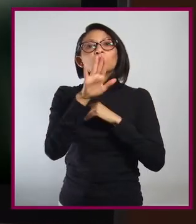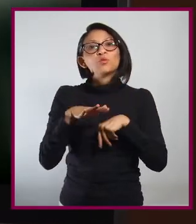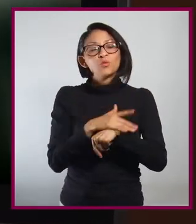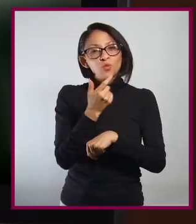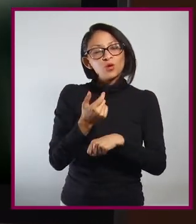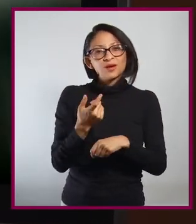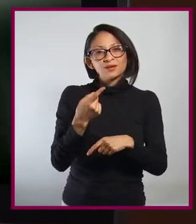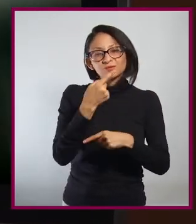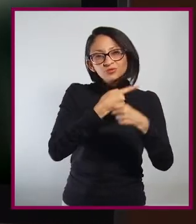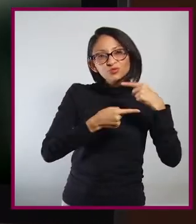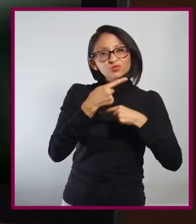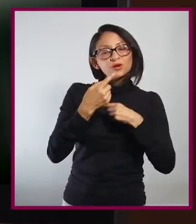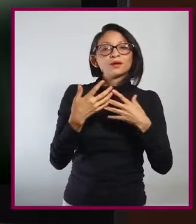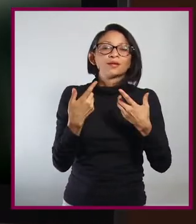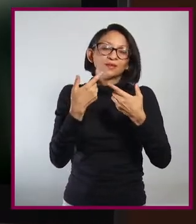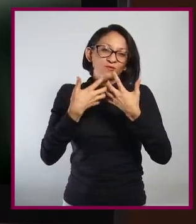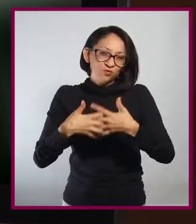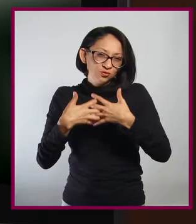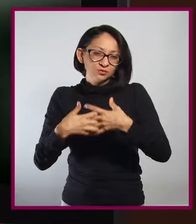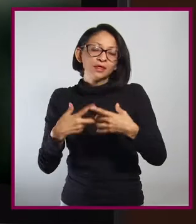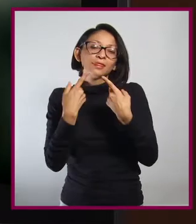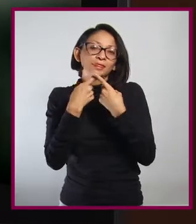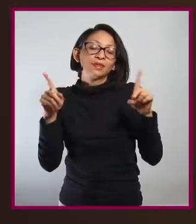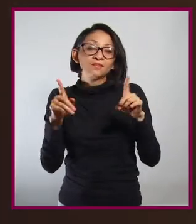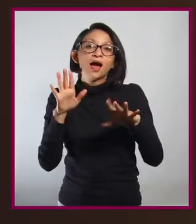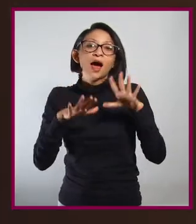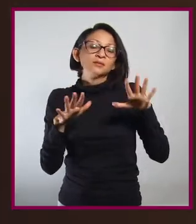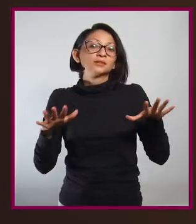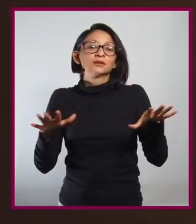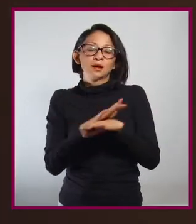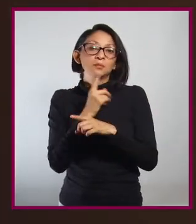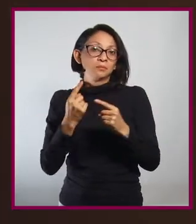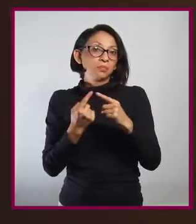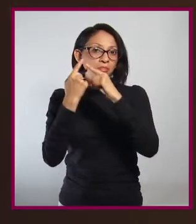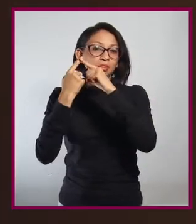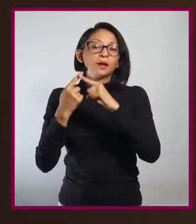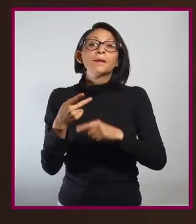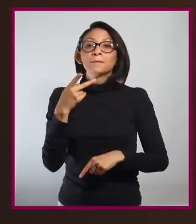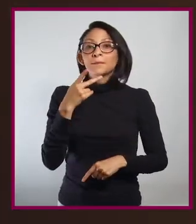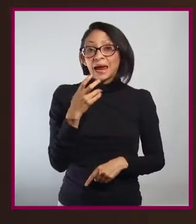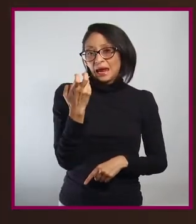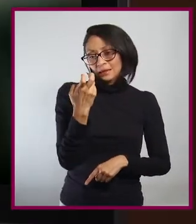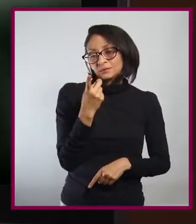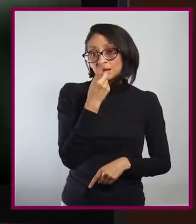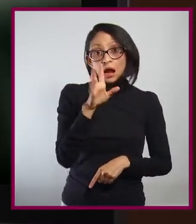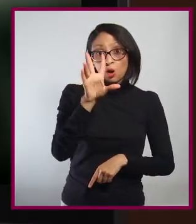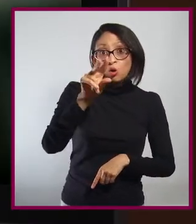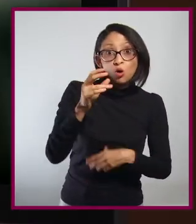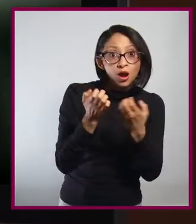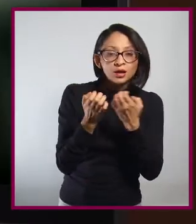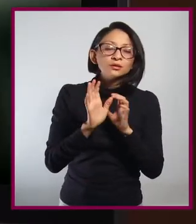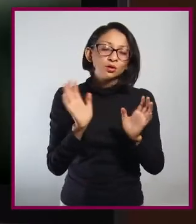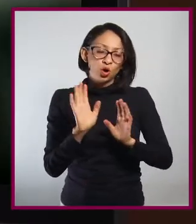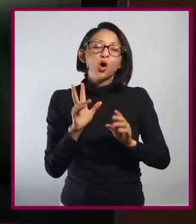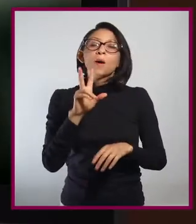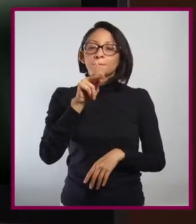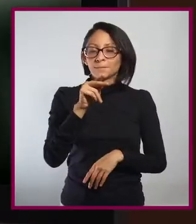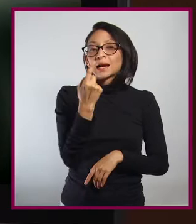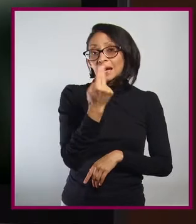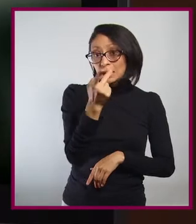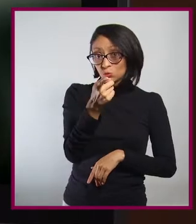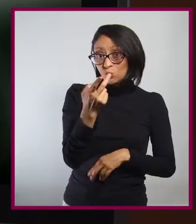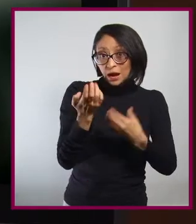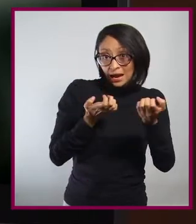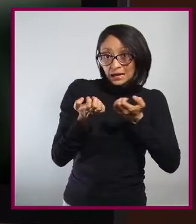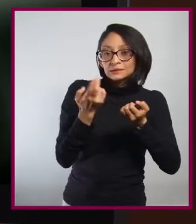de conducción en el corazón. Eso no quiere decir que no hagamos ejercicio, todo lo contrario. Lo único es que tiene que tener la asesoría